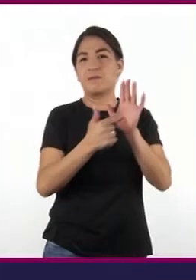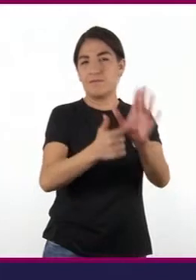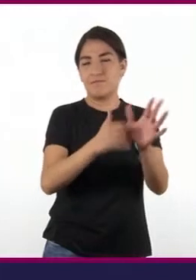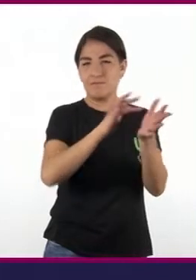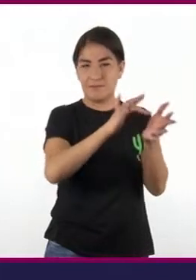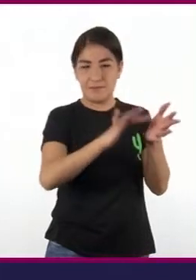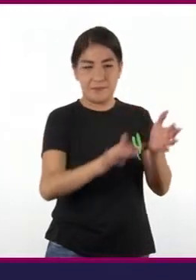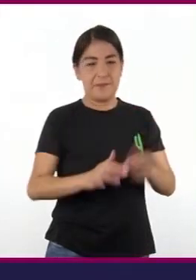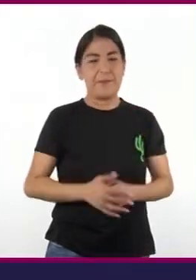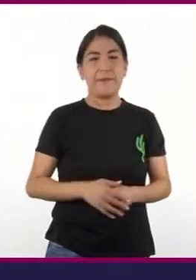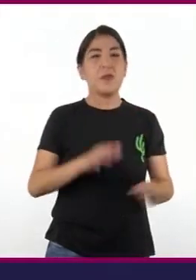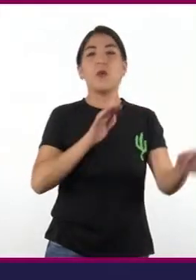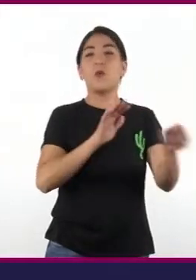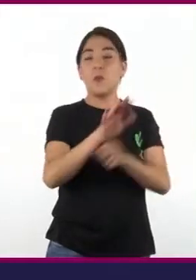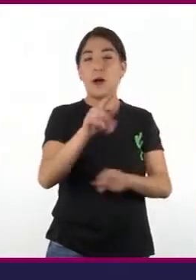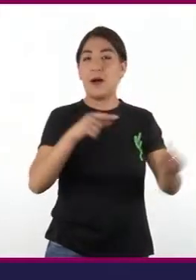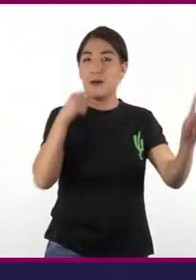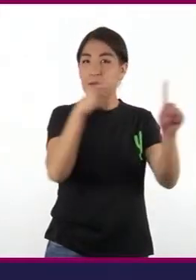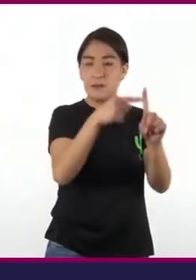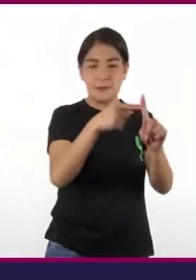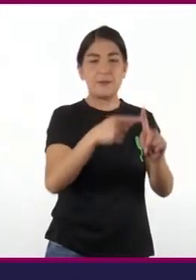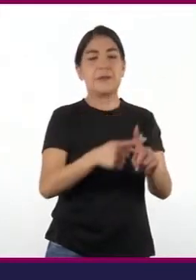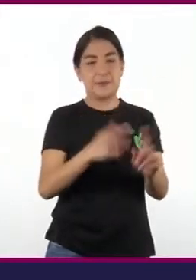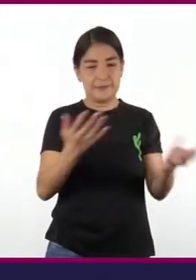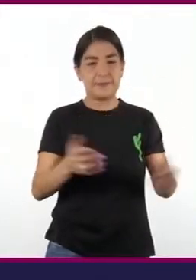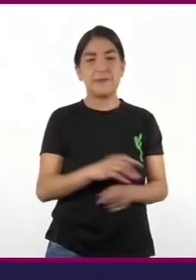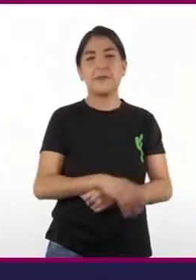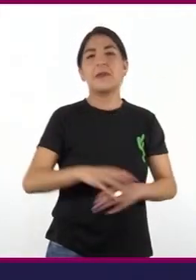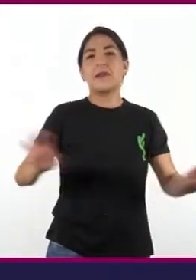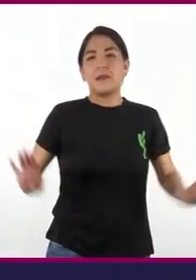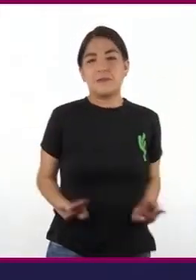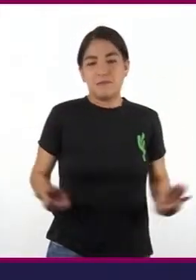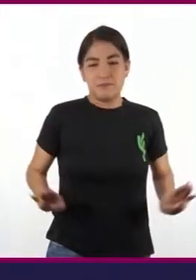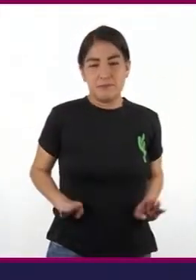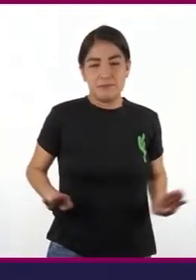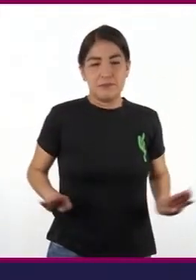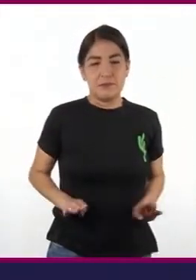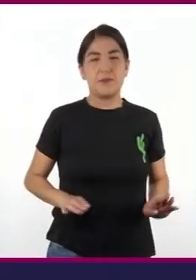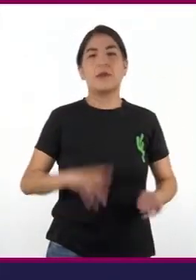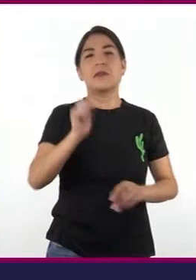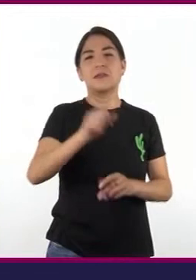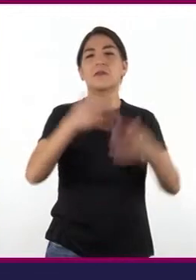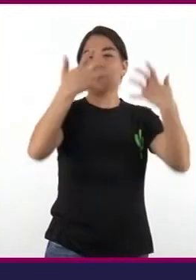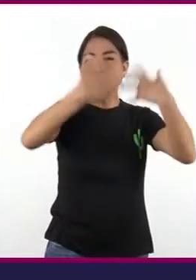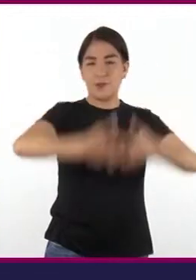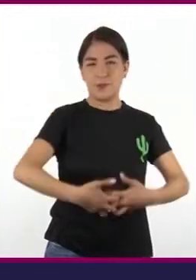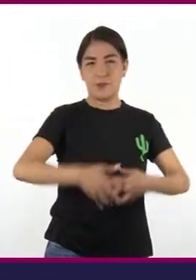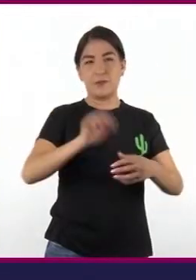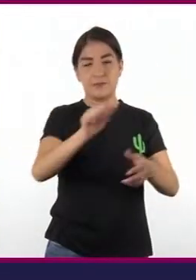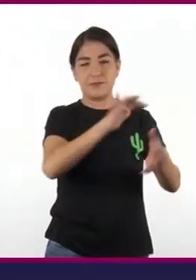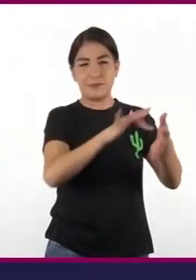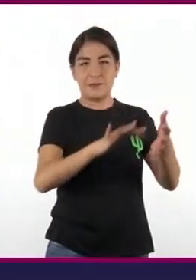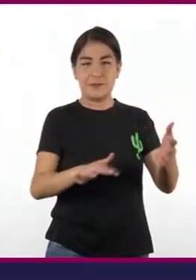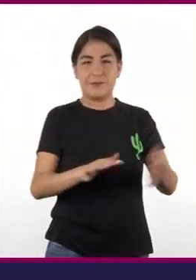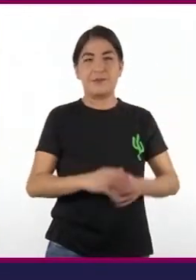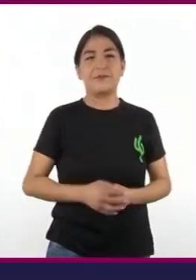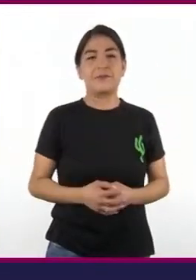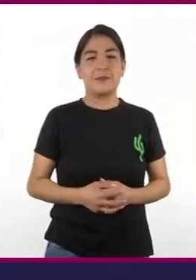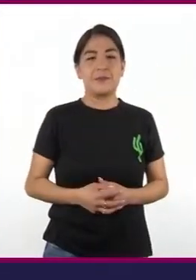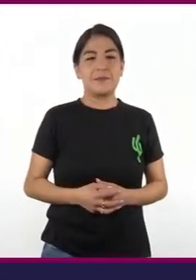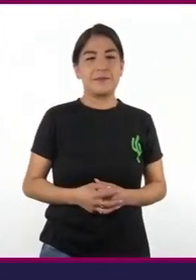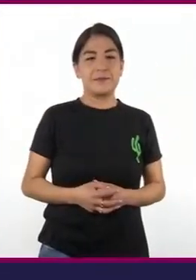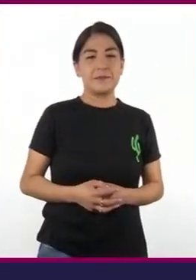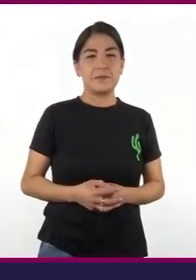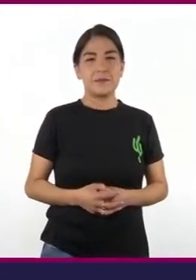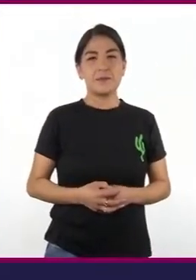el propósito es que ustedes puedan identificar características y función de textos introductorios.